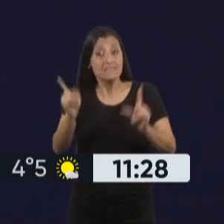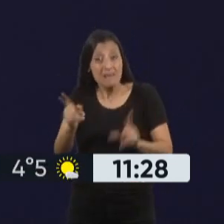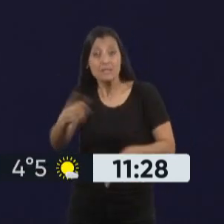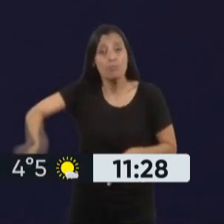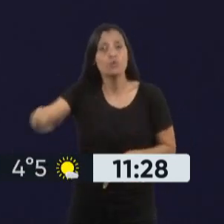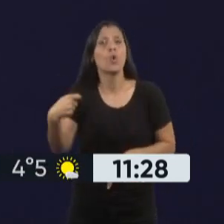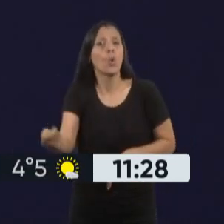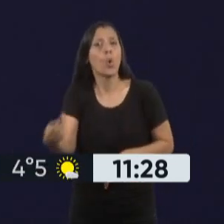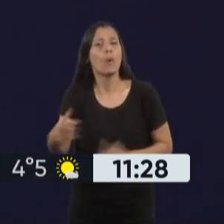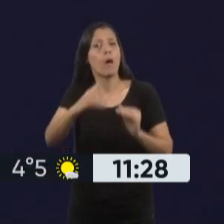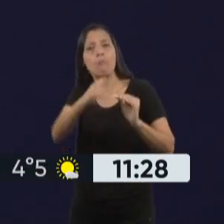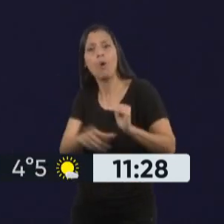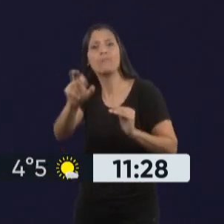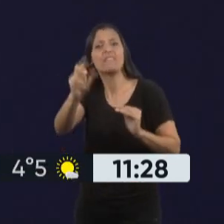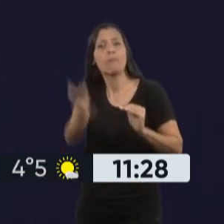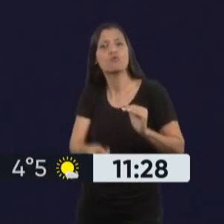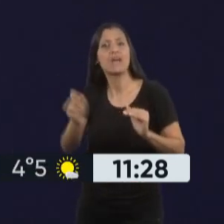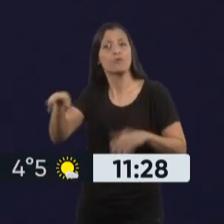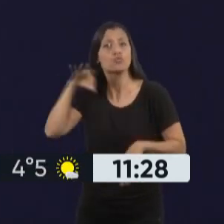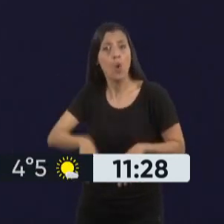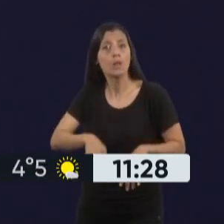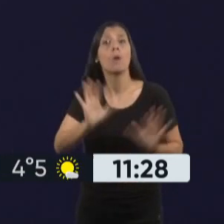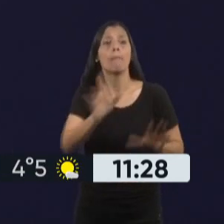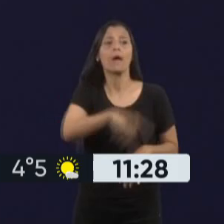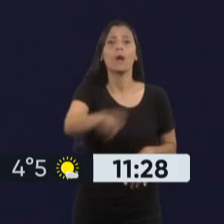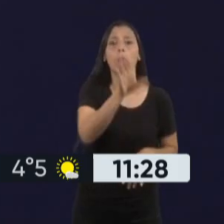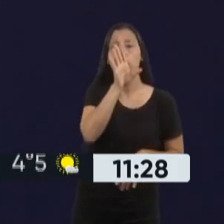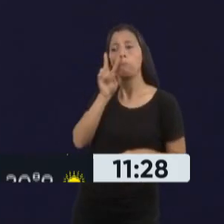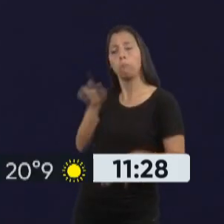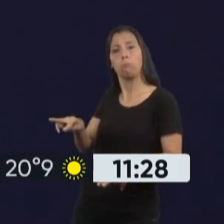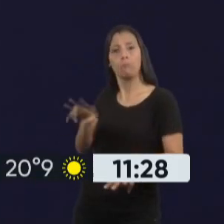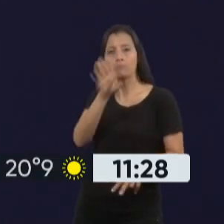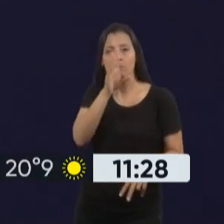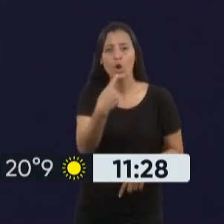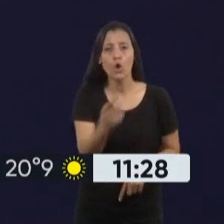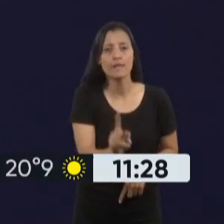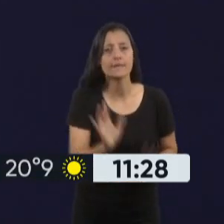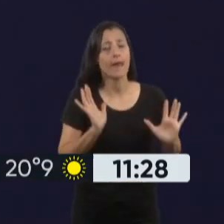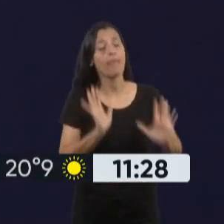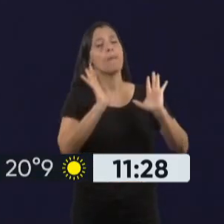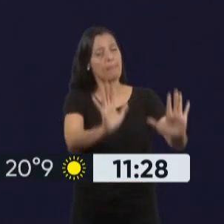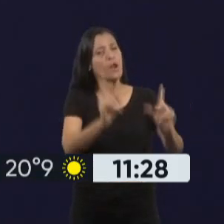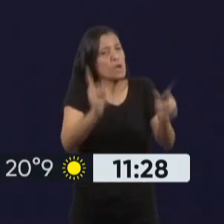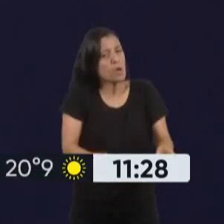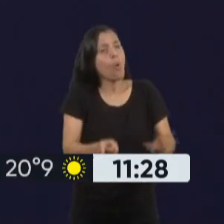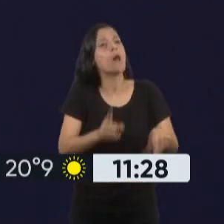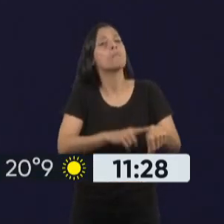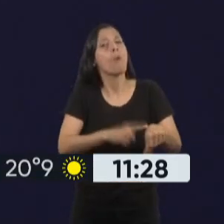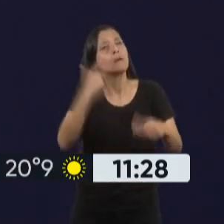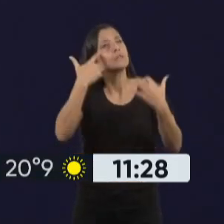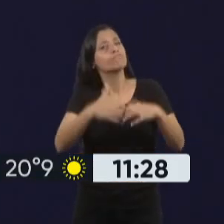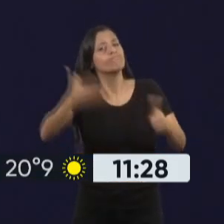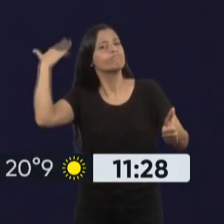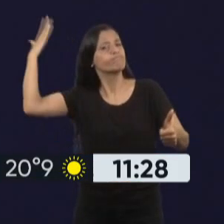jubilados. Pero al margen de eso, cuando vas para atrás, efectivamente encontrás un quiebre en el sistema,